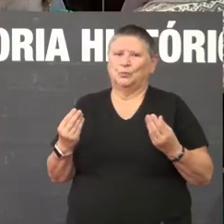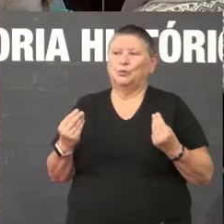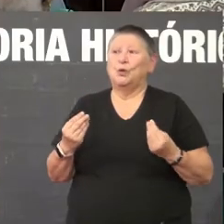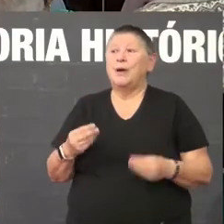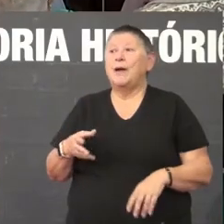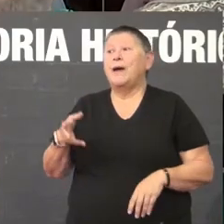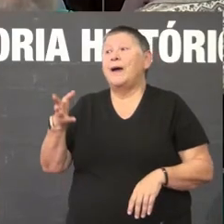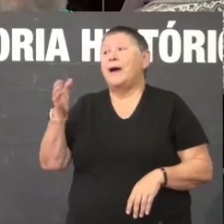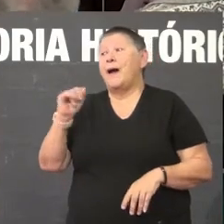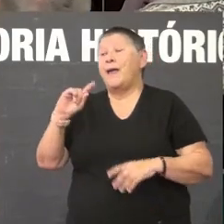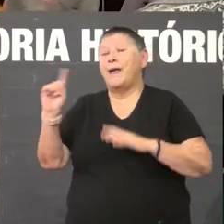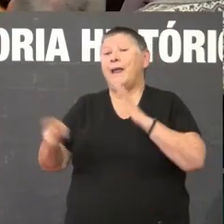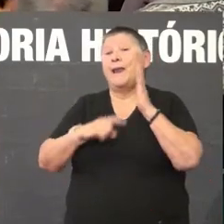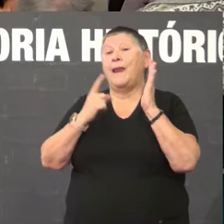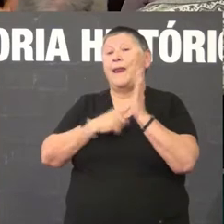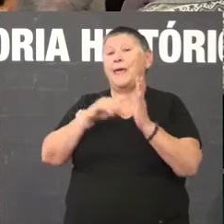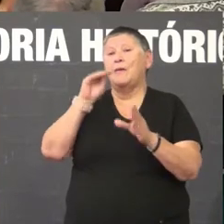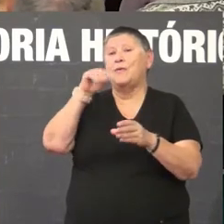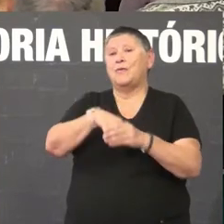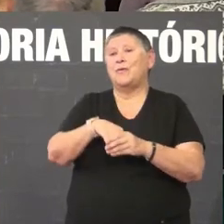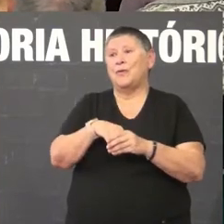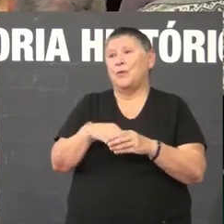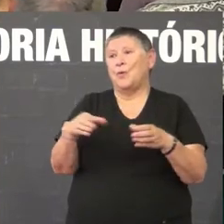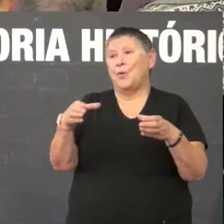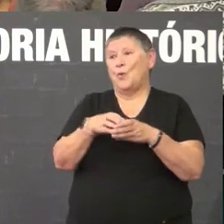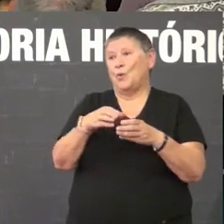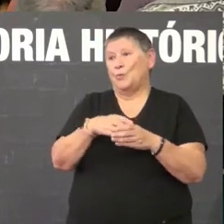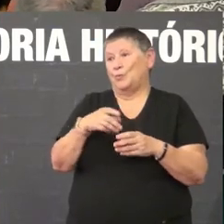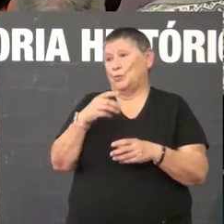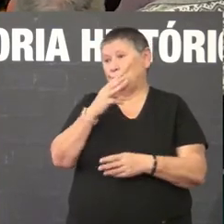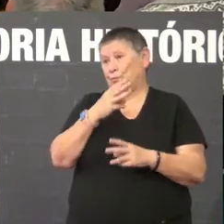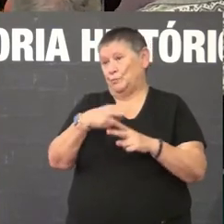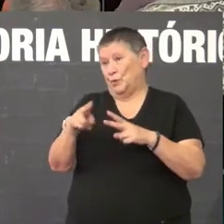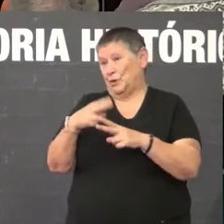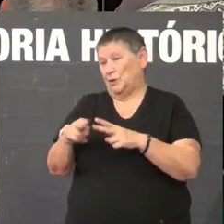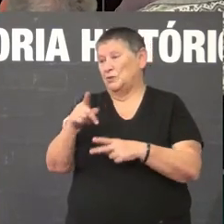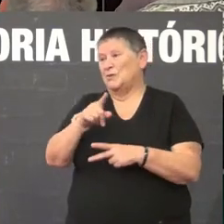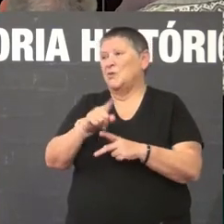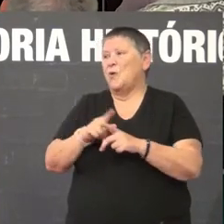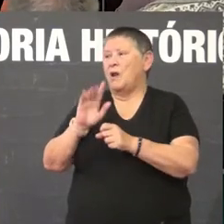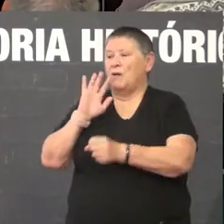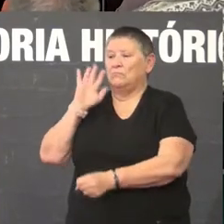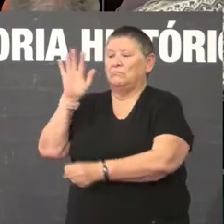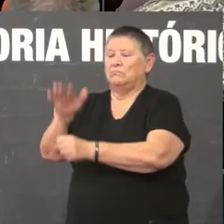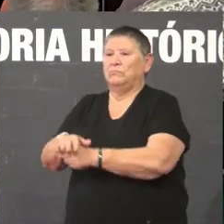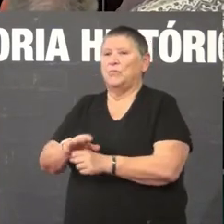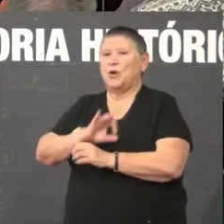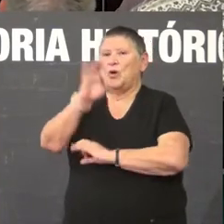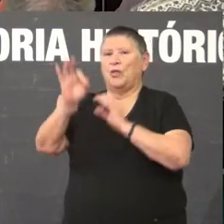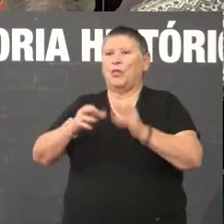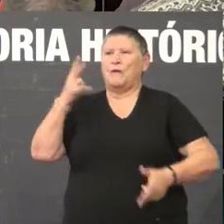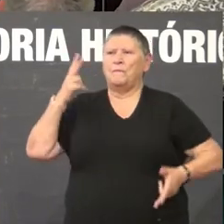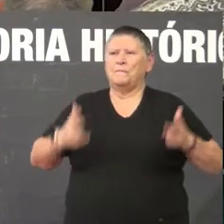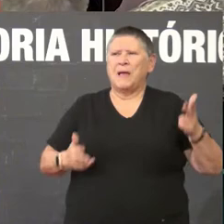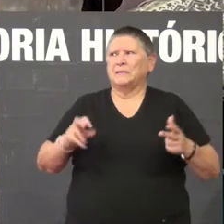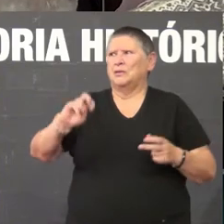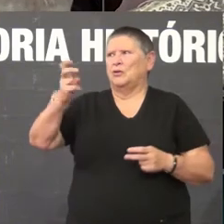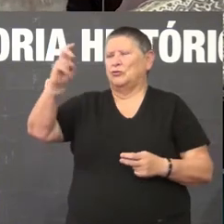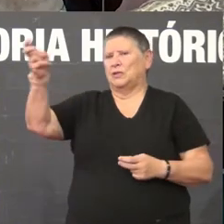Hai unha lei de partidos que casi invalidou as organizacións vascas e tantas